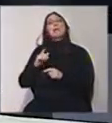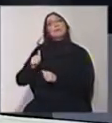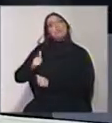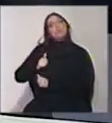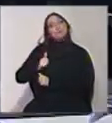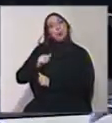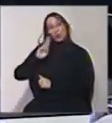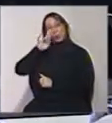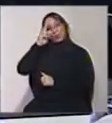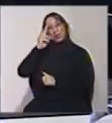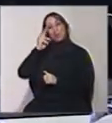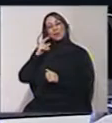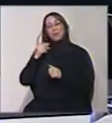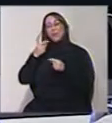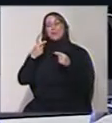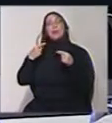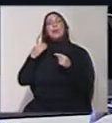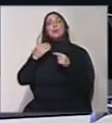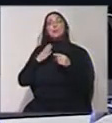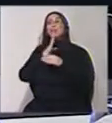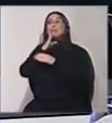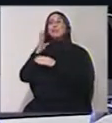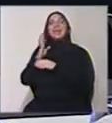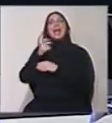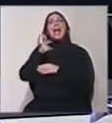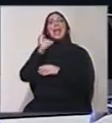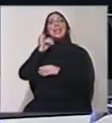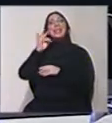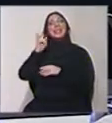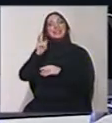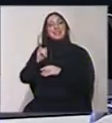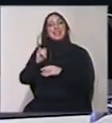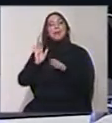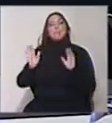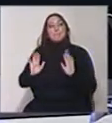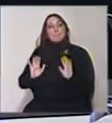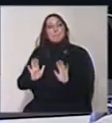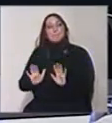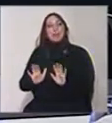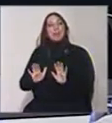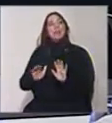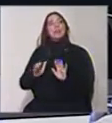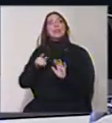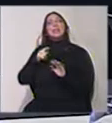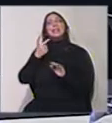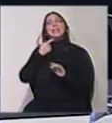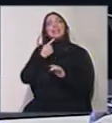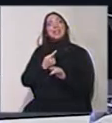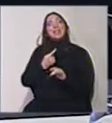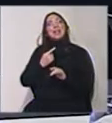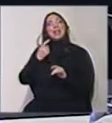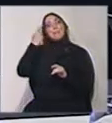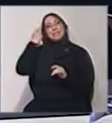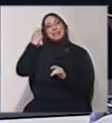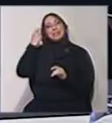uruguayas, con varias misiones de paz, entre ellas la de Haití, se estaban preparando y era algo que iba a servir de experiencia para el país. Y Licandro